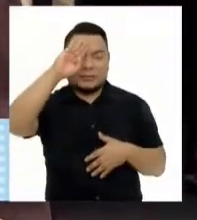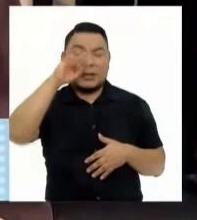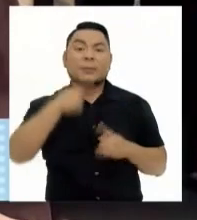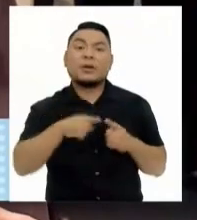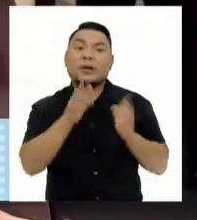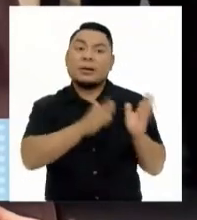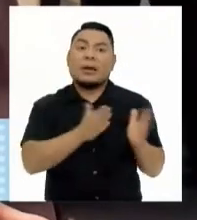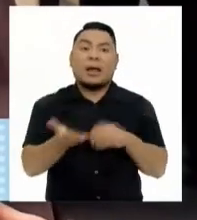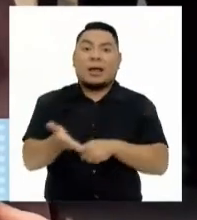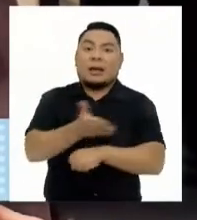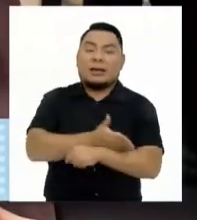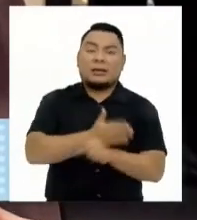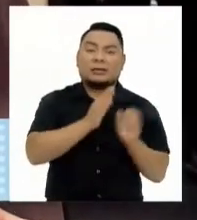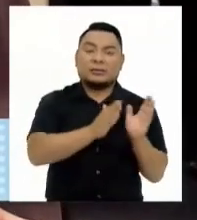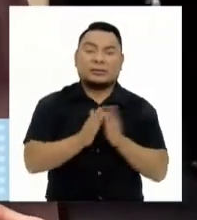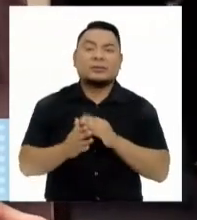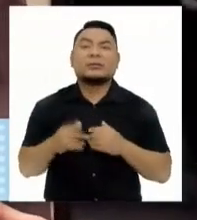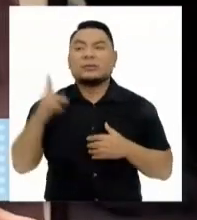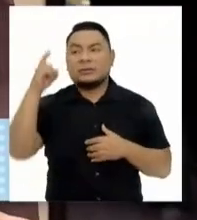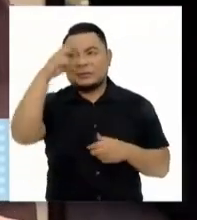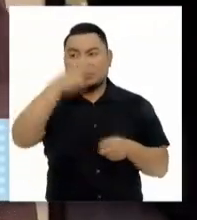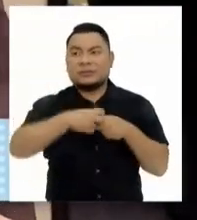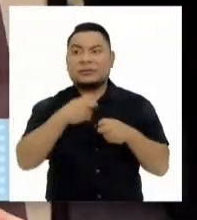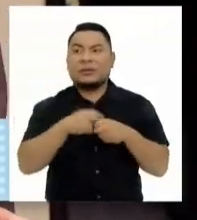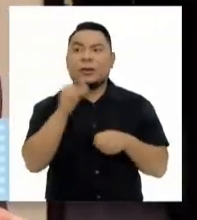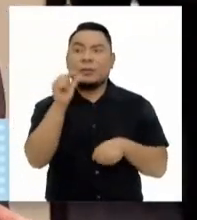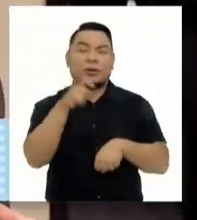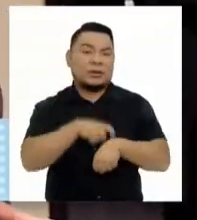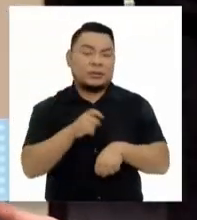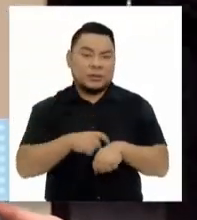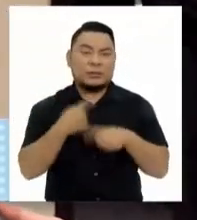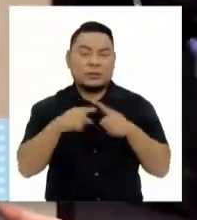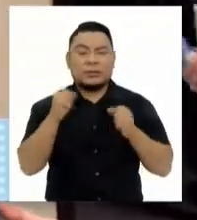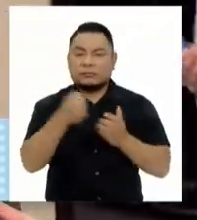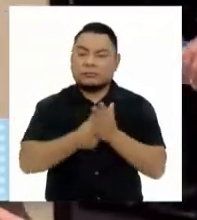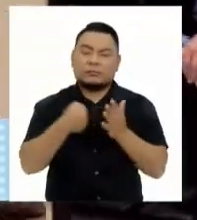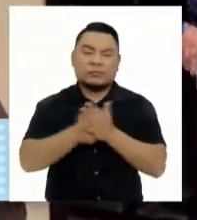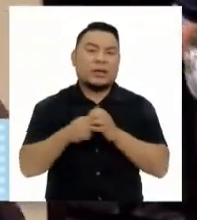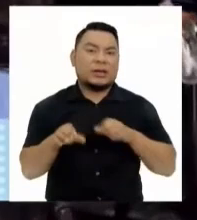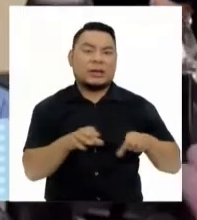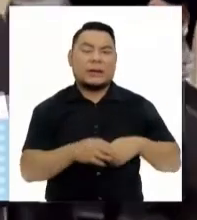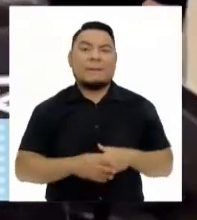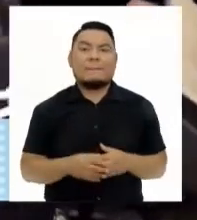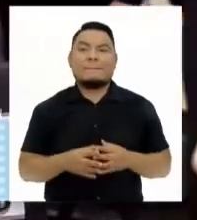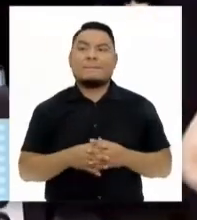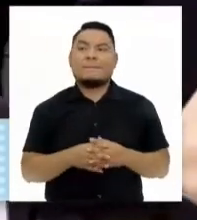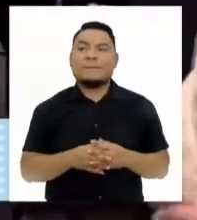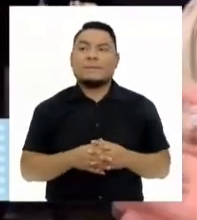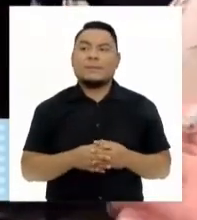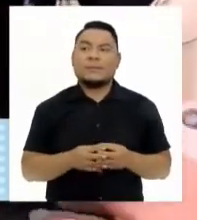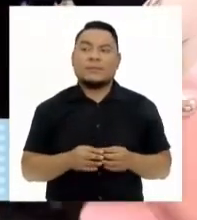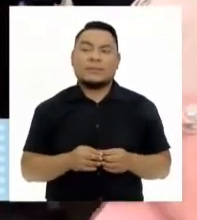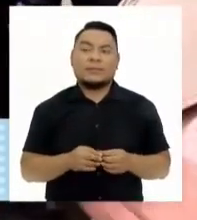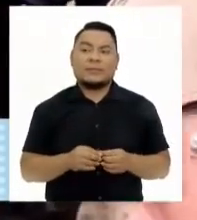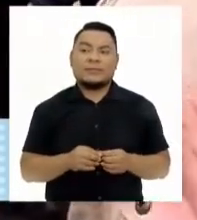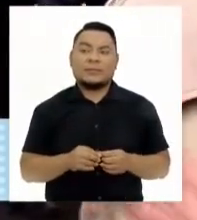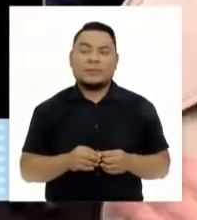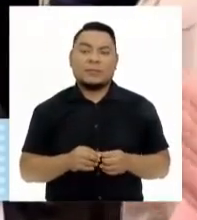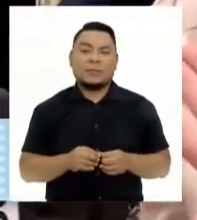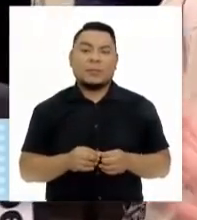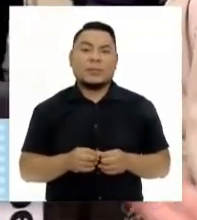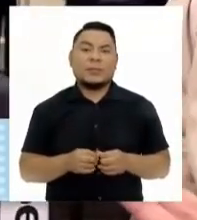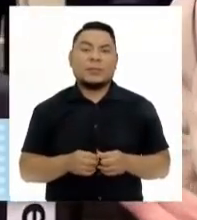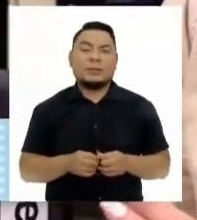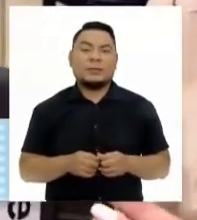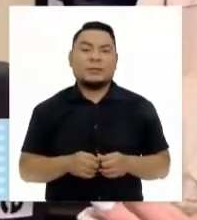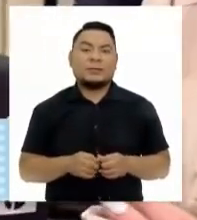que preparar el primer nivel y es muy complicado hacerlo en poco tiempo, pero vamos a dar la pelea, vamos a hacerlo, ¿no? Claves que debería de hacer la